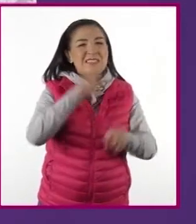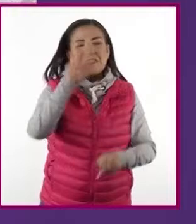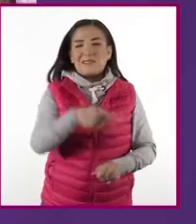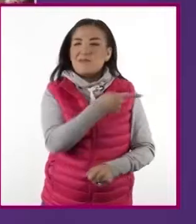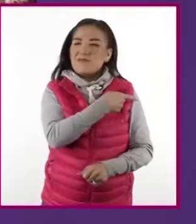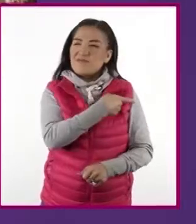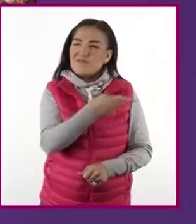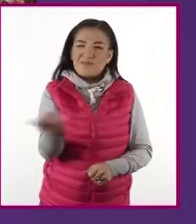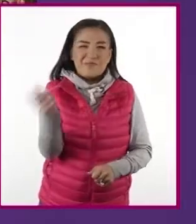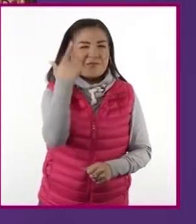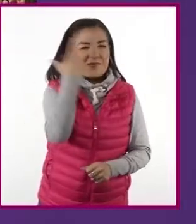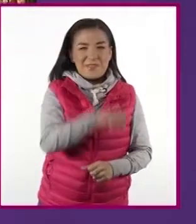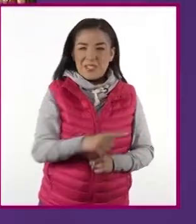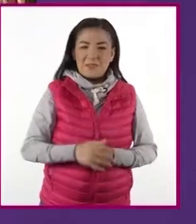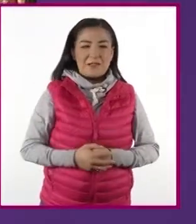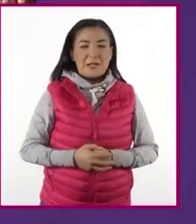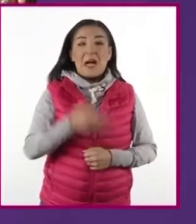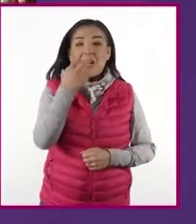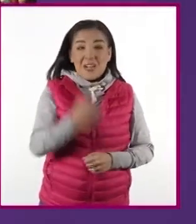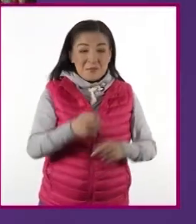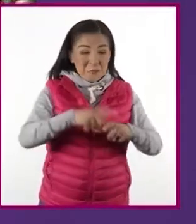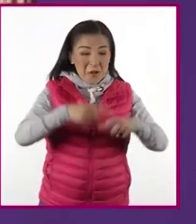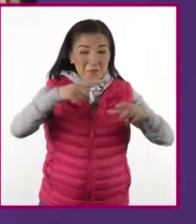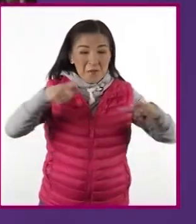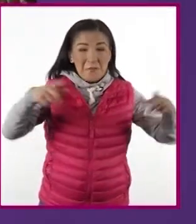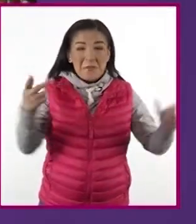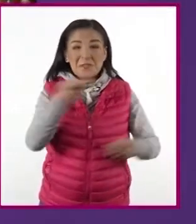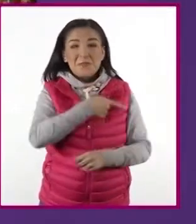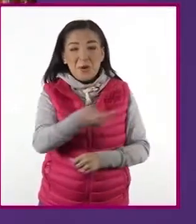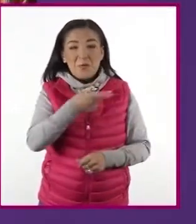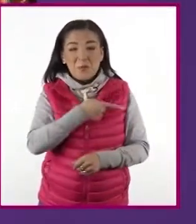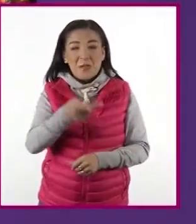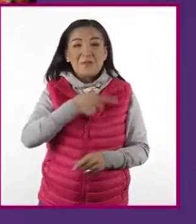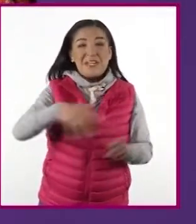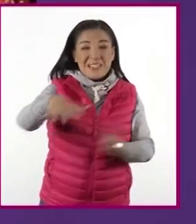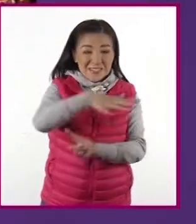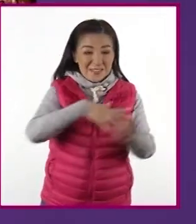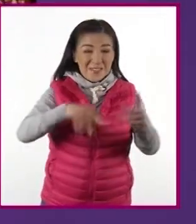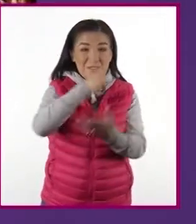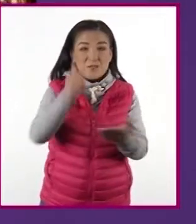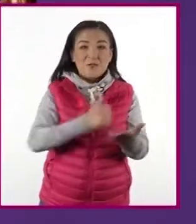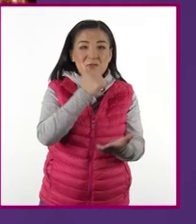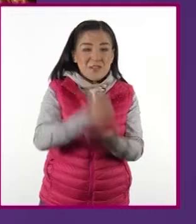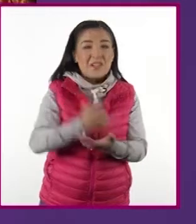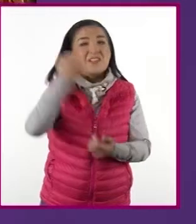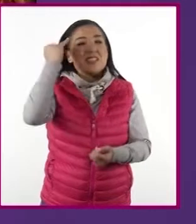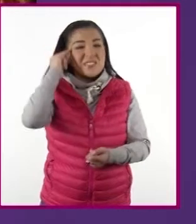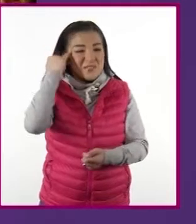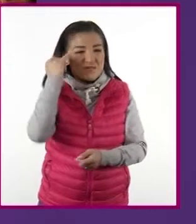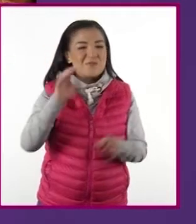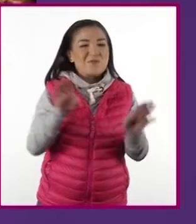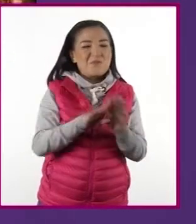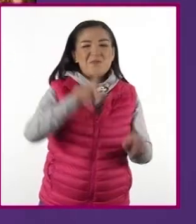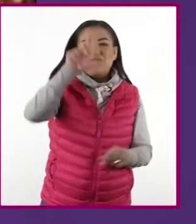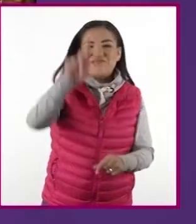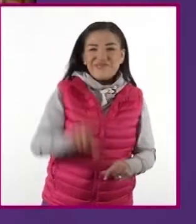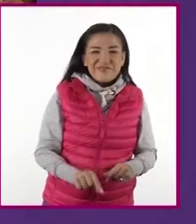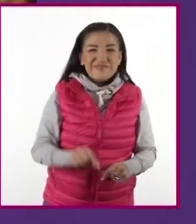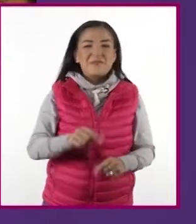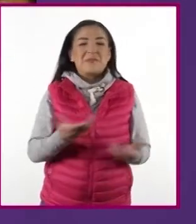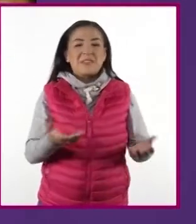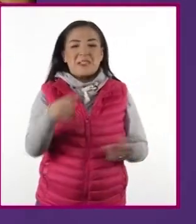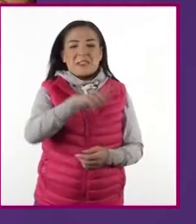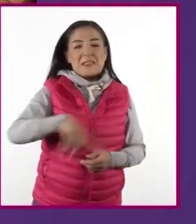Fue así como la pobreza se agudizó y la ciudad se llenó de indigentes, mendigos y léperos, provenientes de